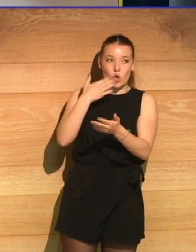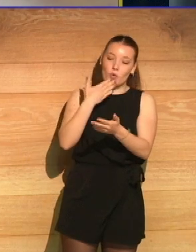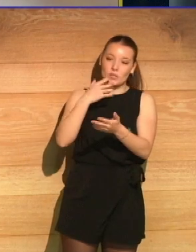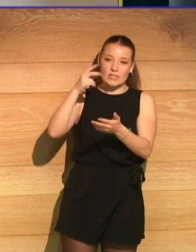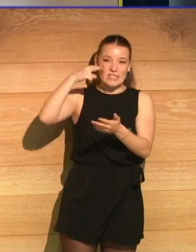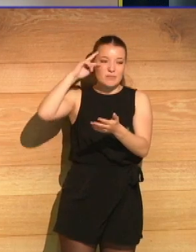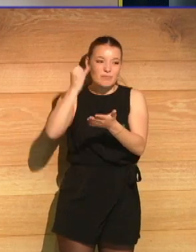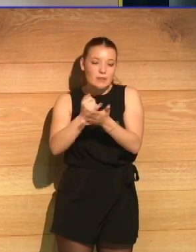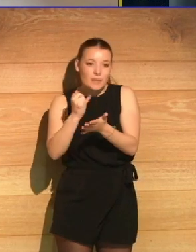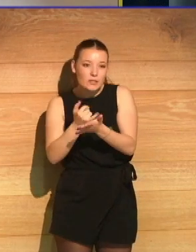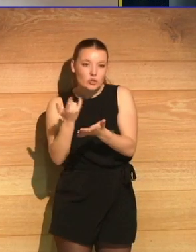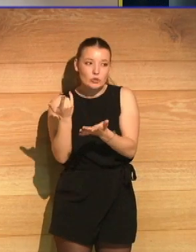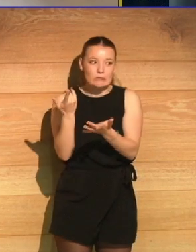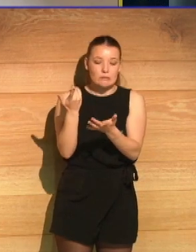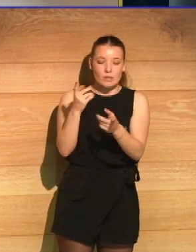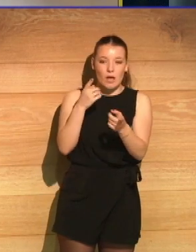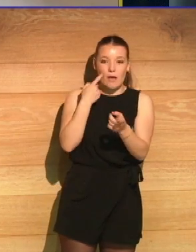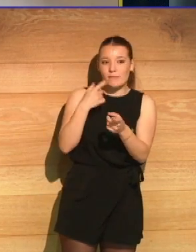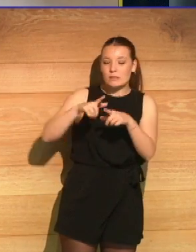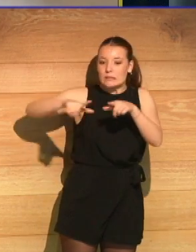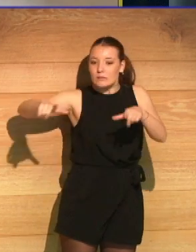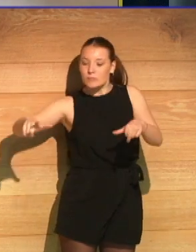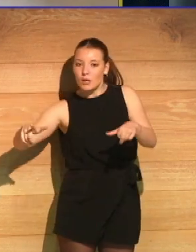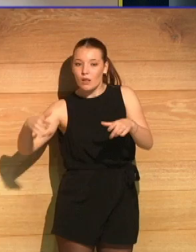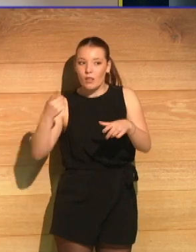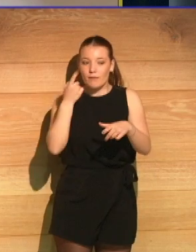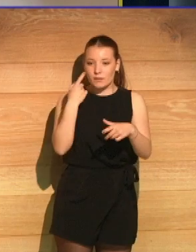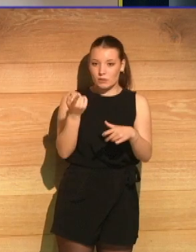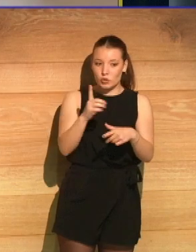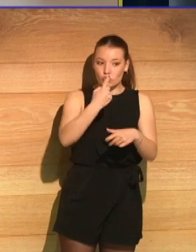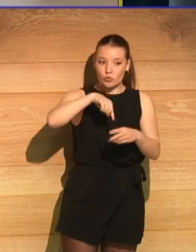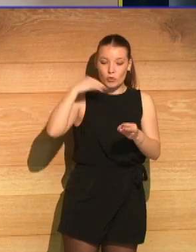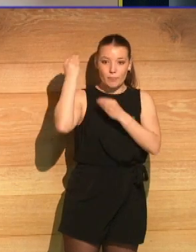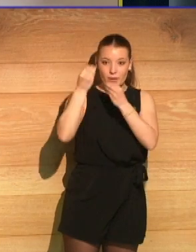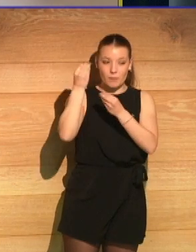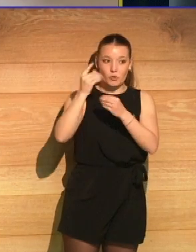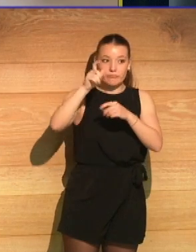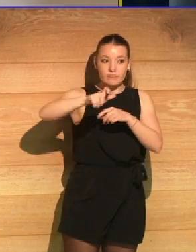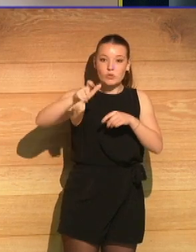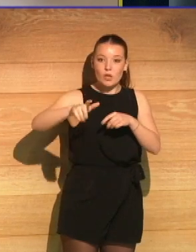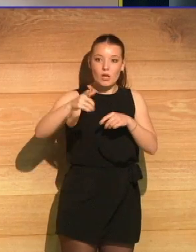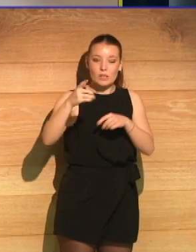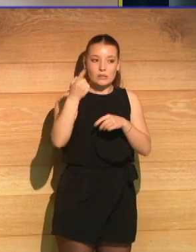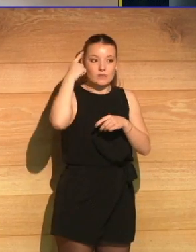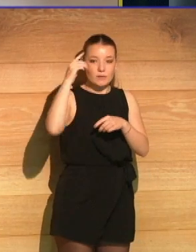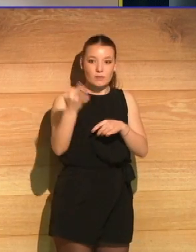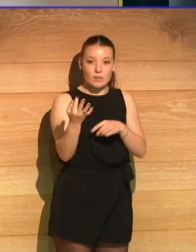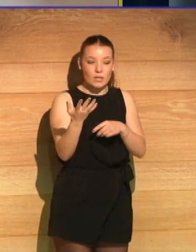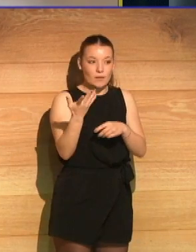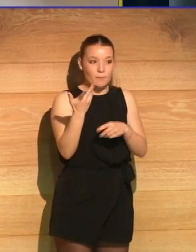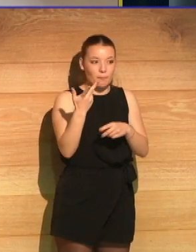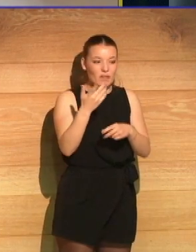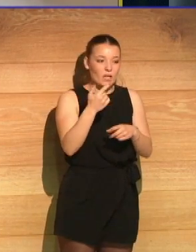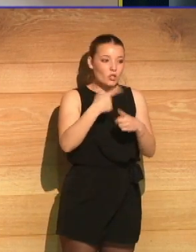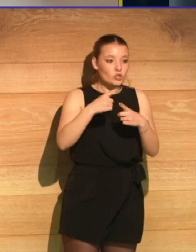y en este contexto y en este momento creo que nos sirve para que la gente explica que no hay nada inevitable de la manera en la que come, que la manera en